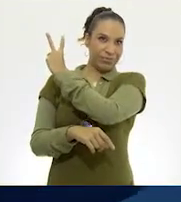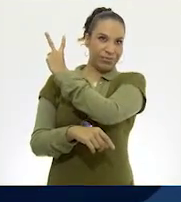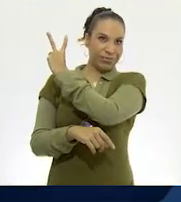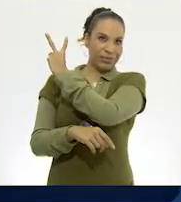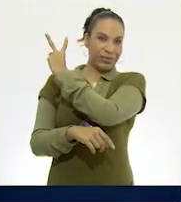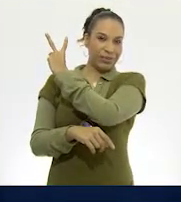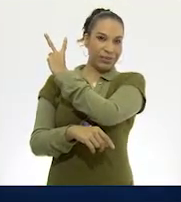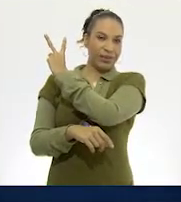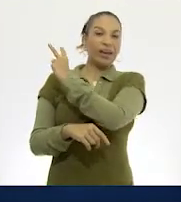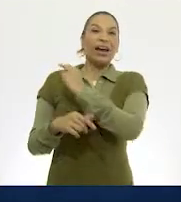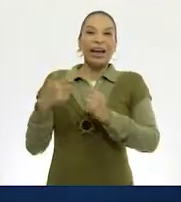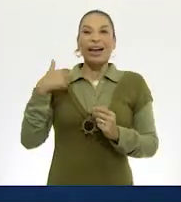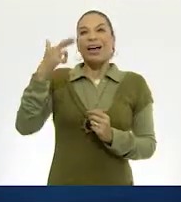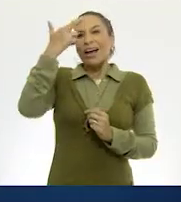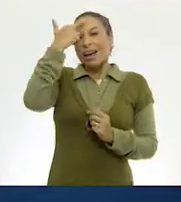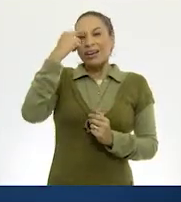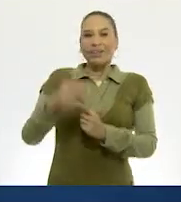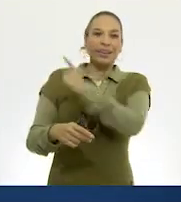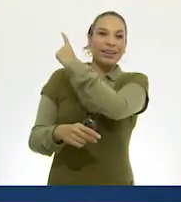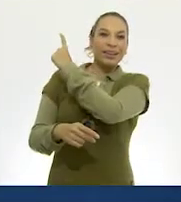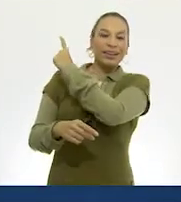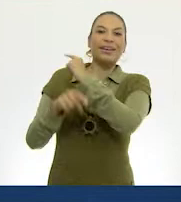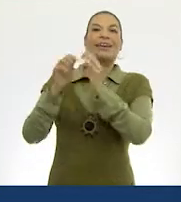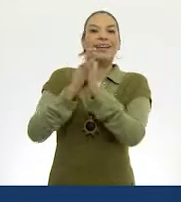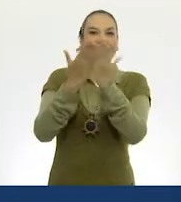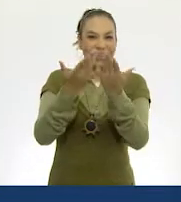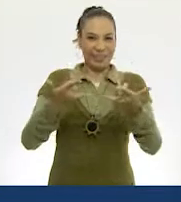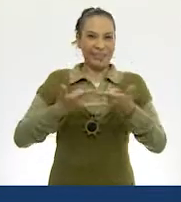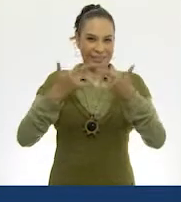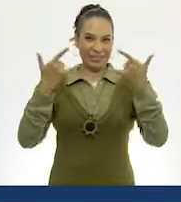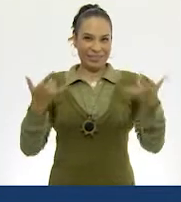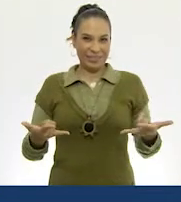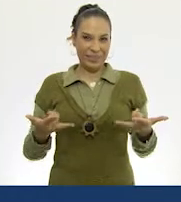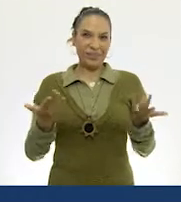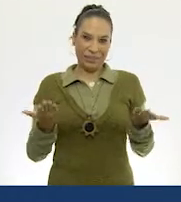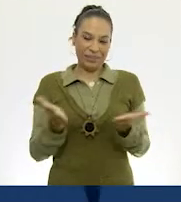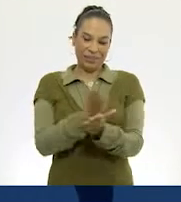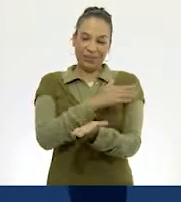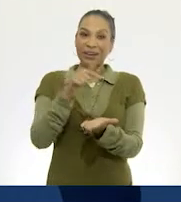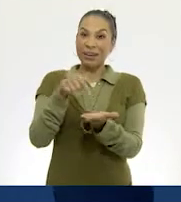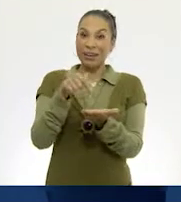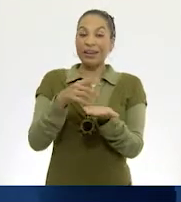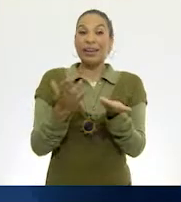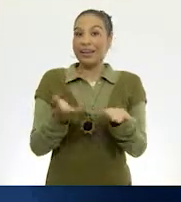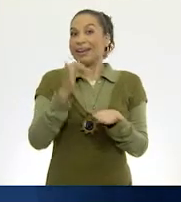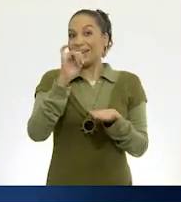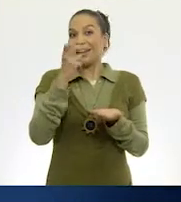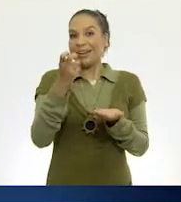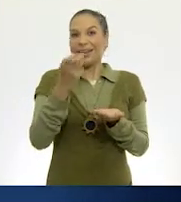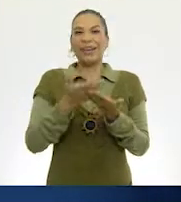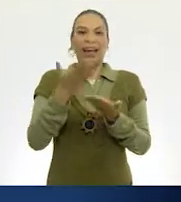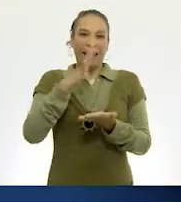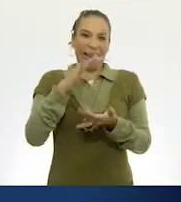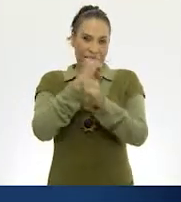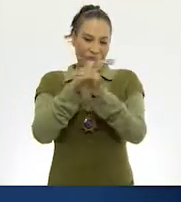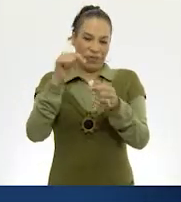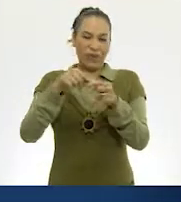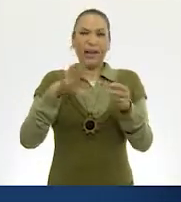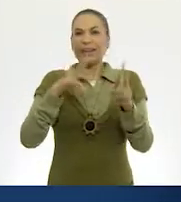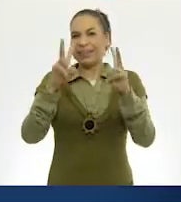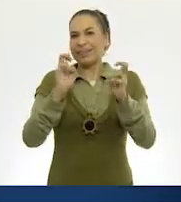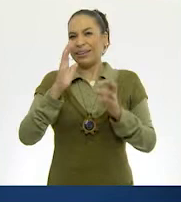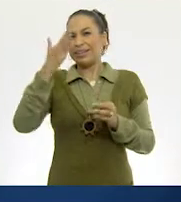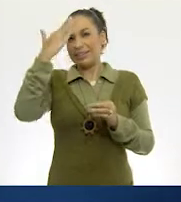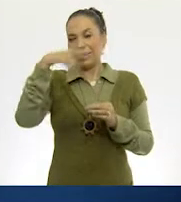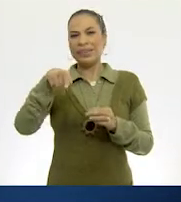Ah, yo las recuerdo. Estas son del libro de historia. Exactamente. Eso quiere decir que ya tienen información del tema